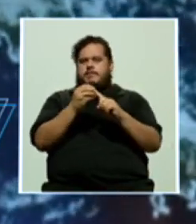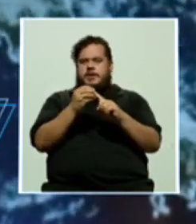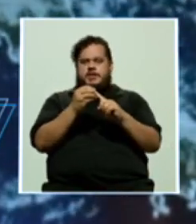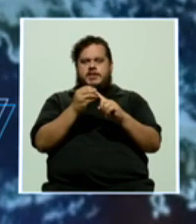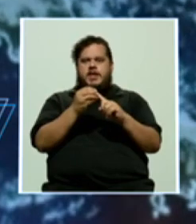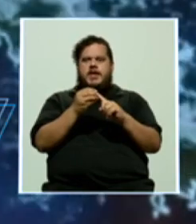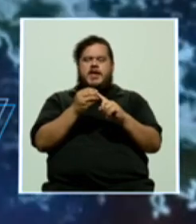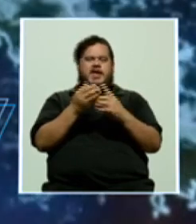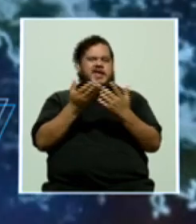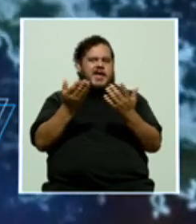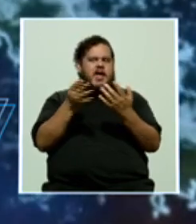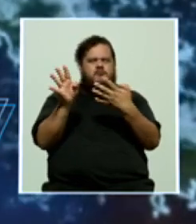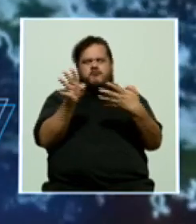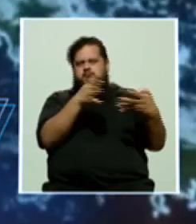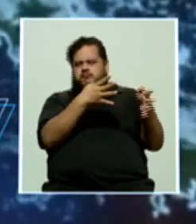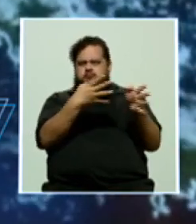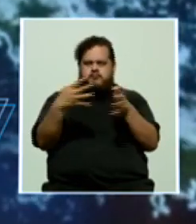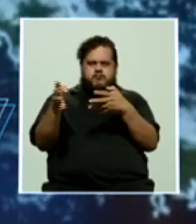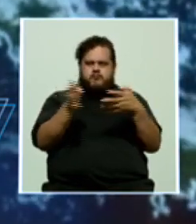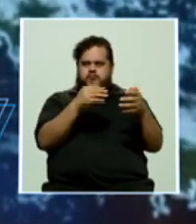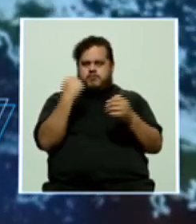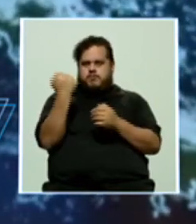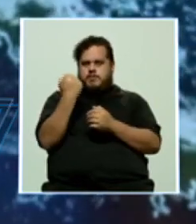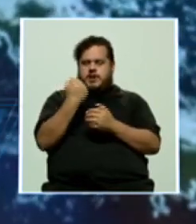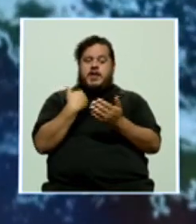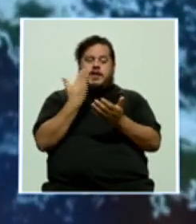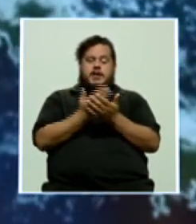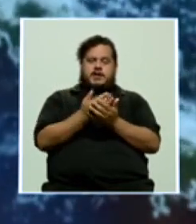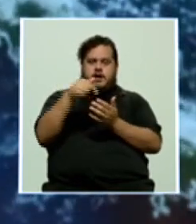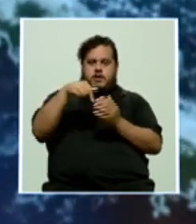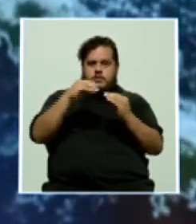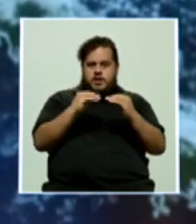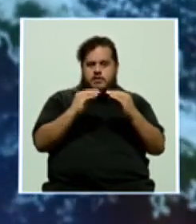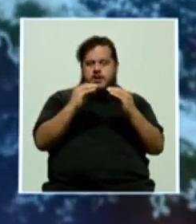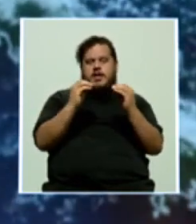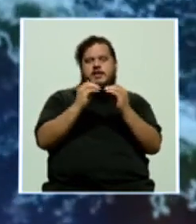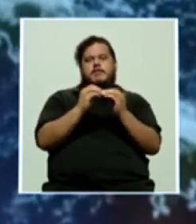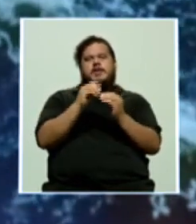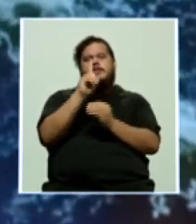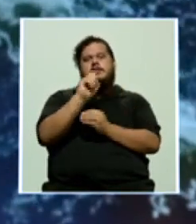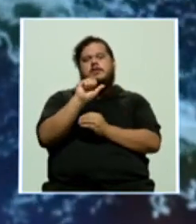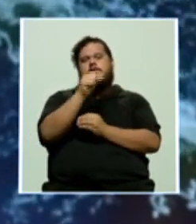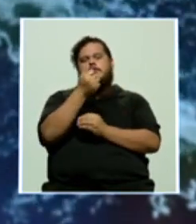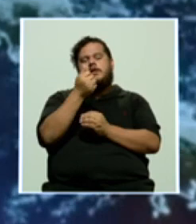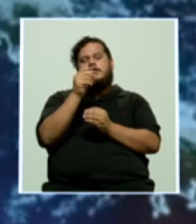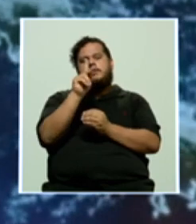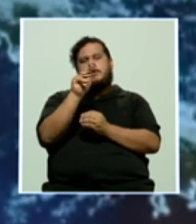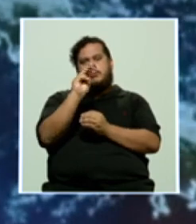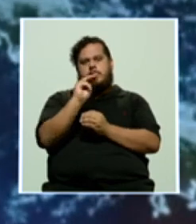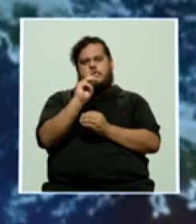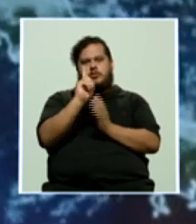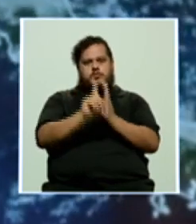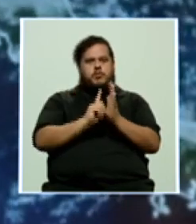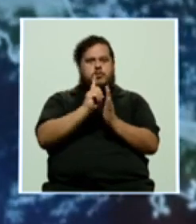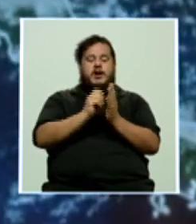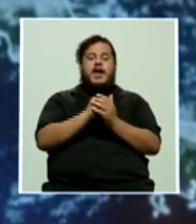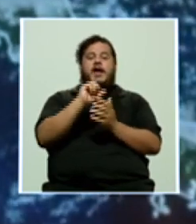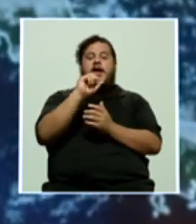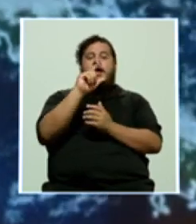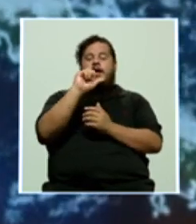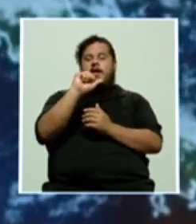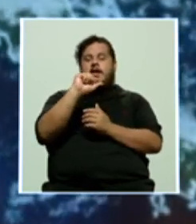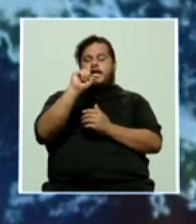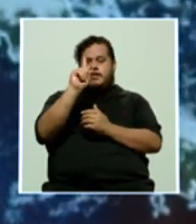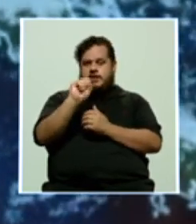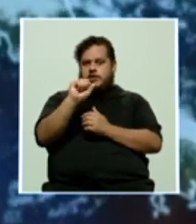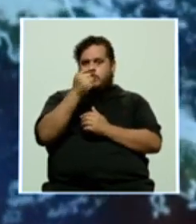ráfagas de viento, las cuales llegaron incluso esta madrugada hasta más de 110 kilómetros por hora. 111 kilómetros por hora,